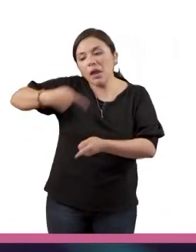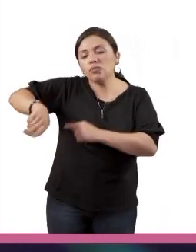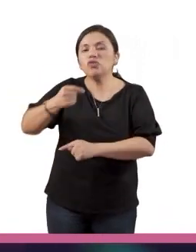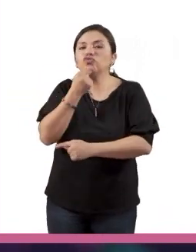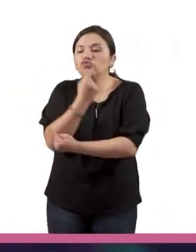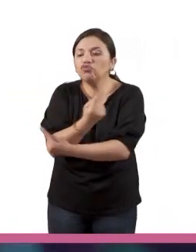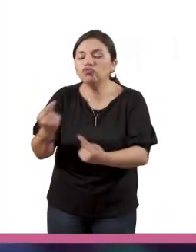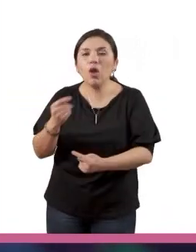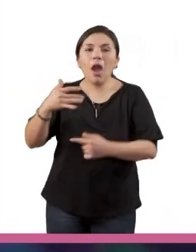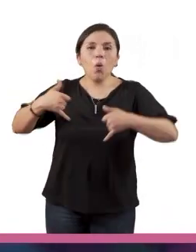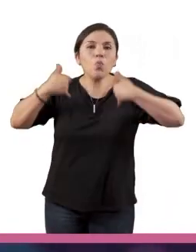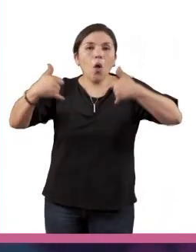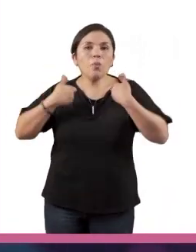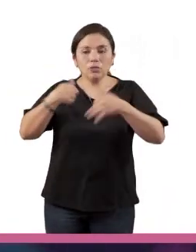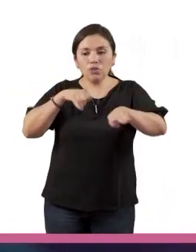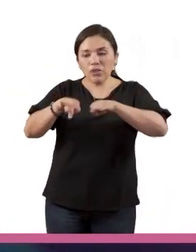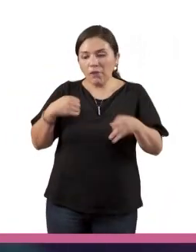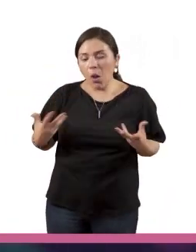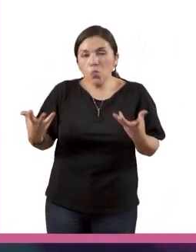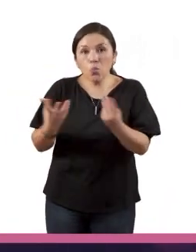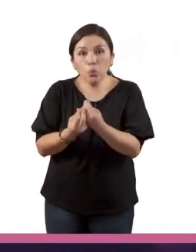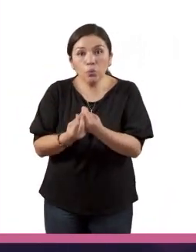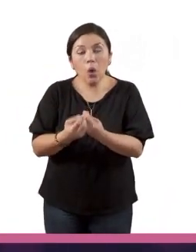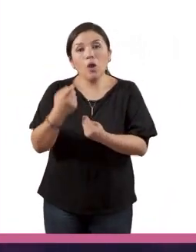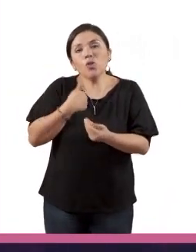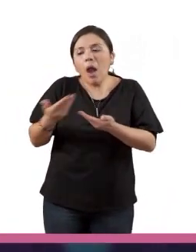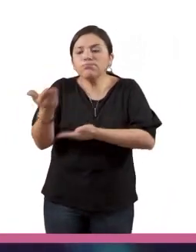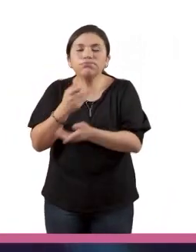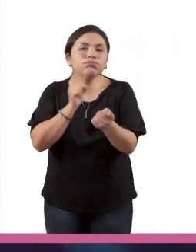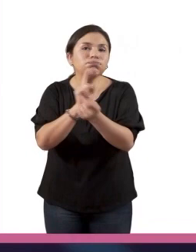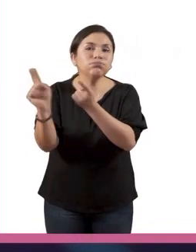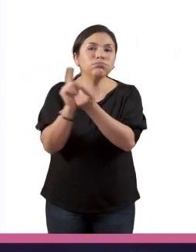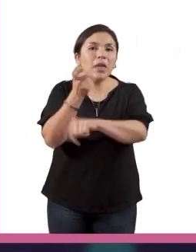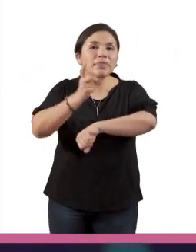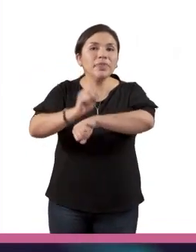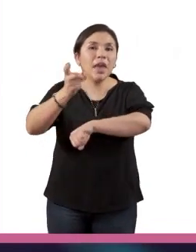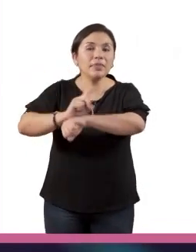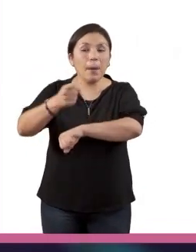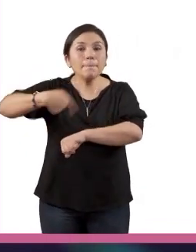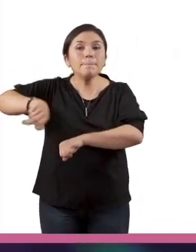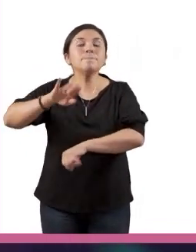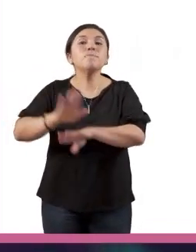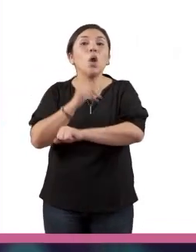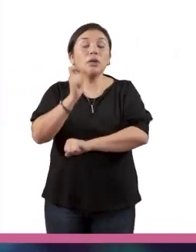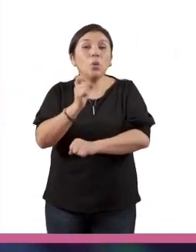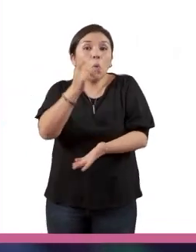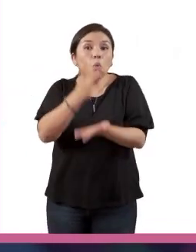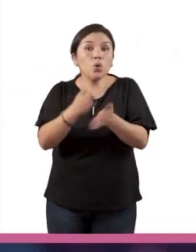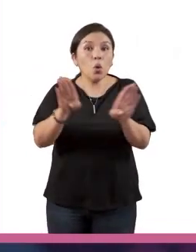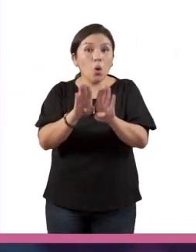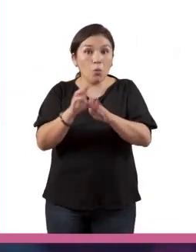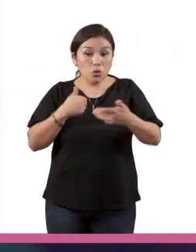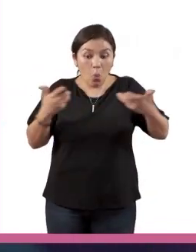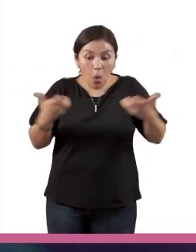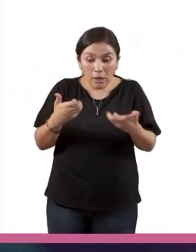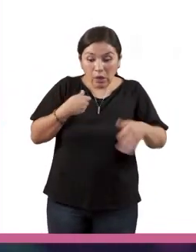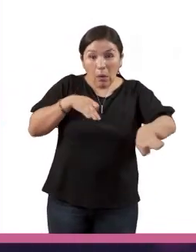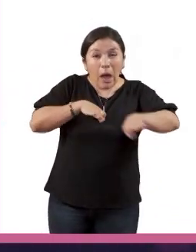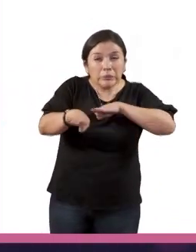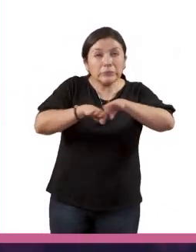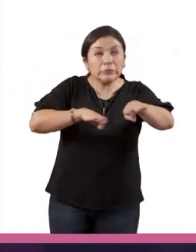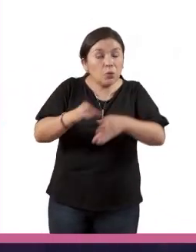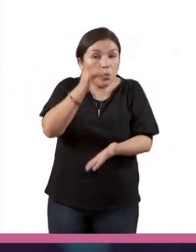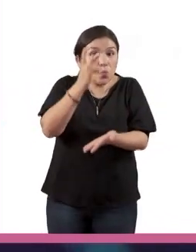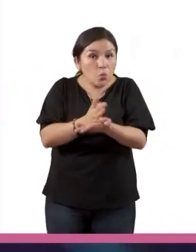las que yo trabajo y con las que convivo a diario, porque también no solamente estamos así como que